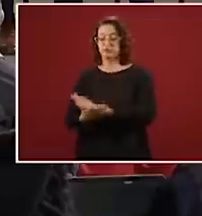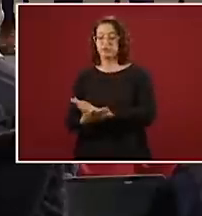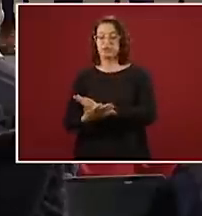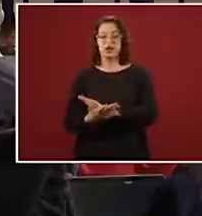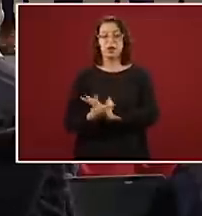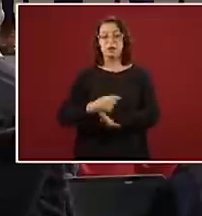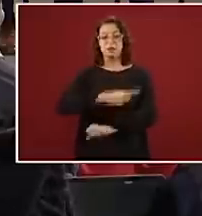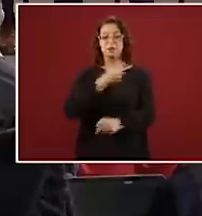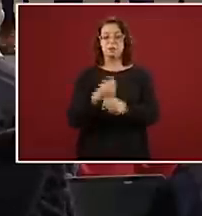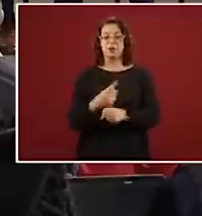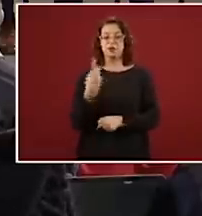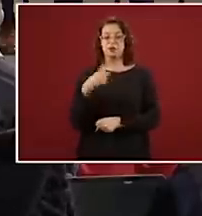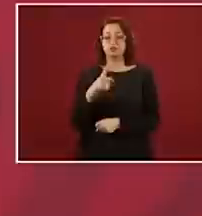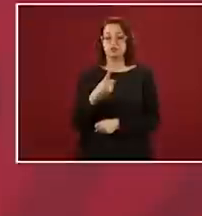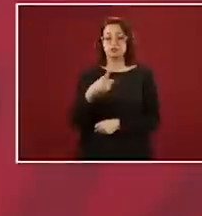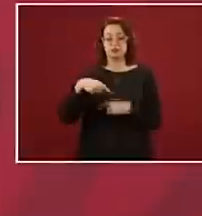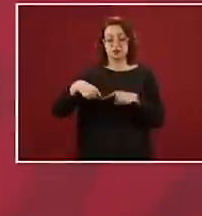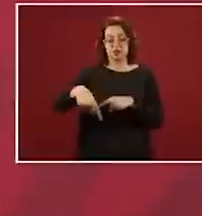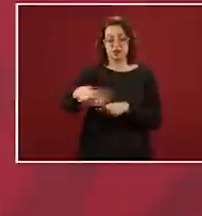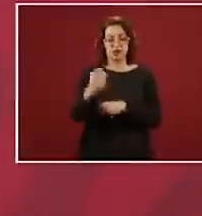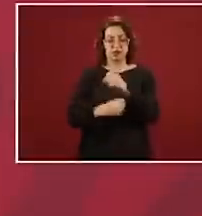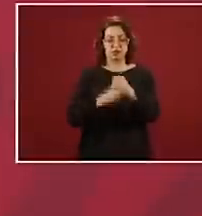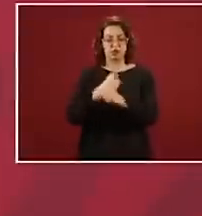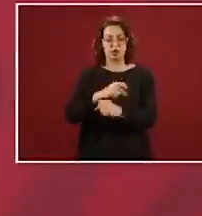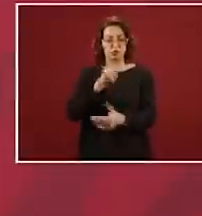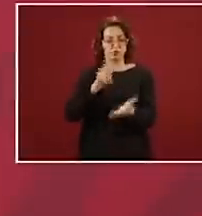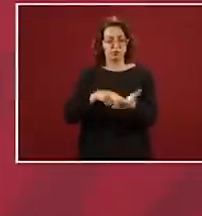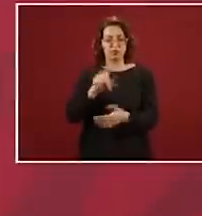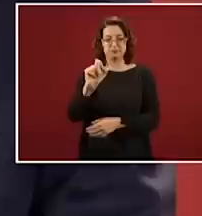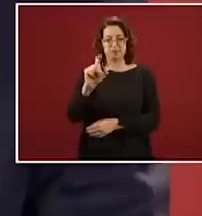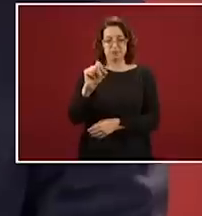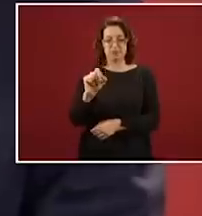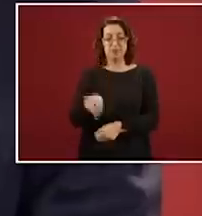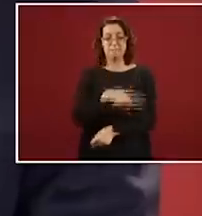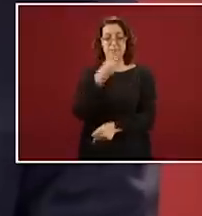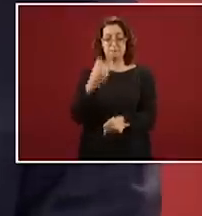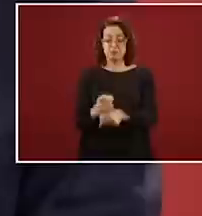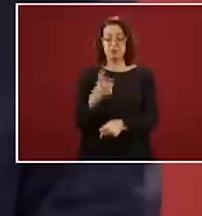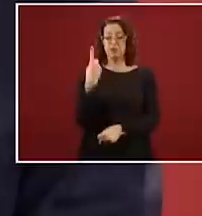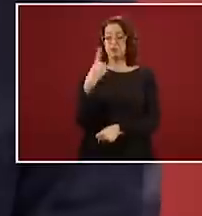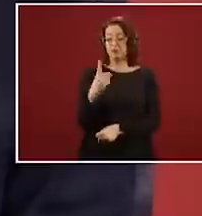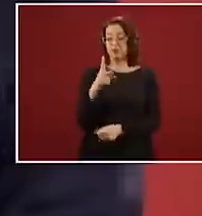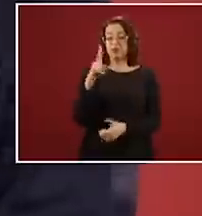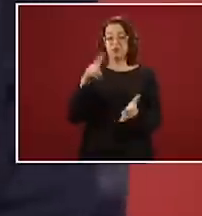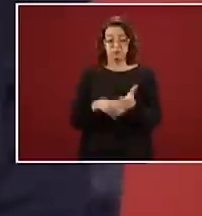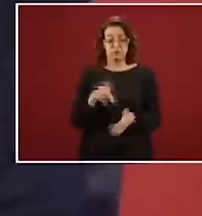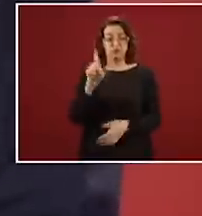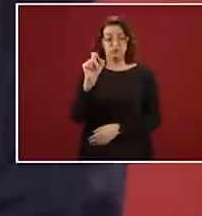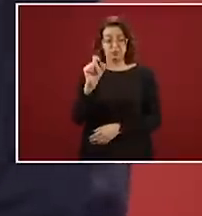este año. Yo considero que ya el 1 de diciembre de este año quedan